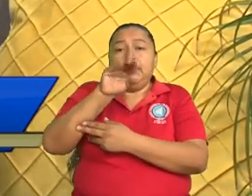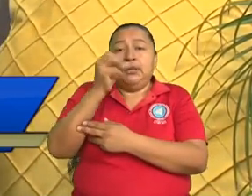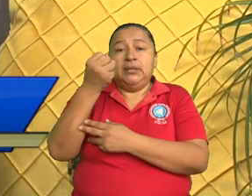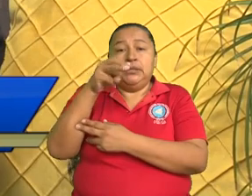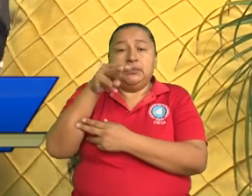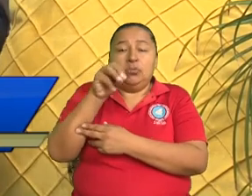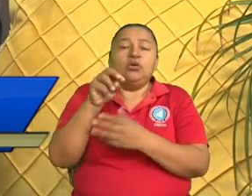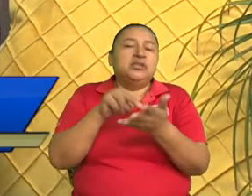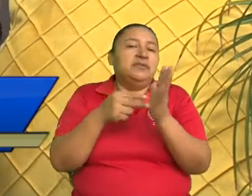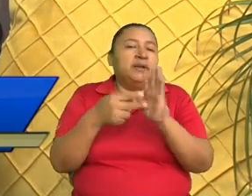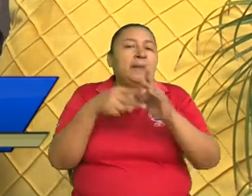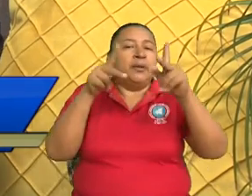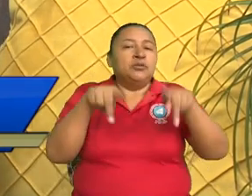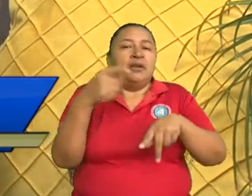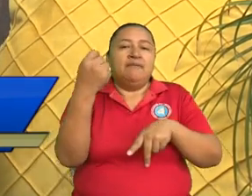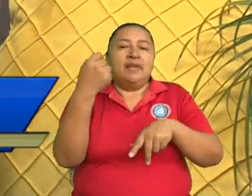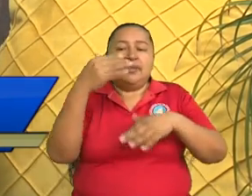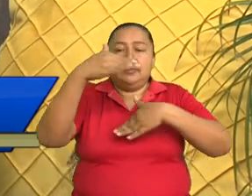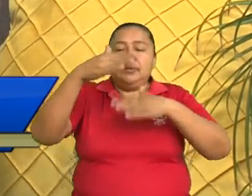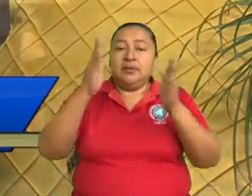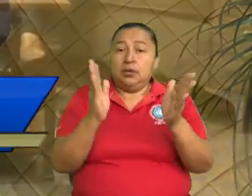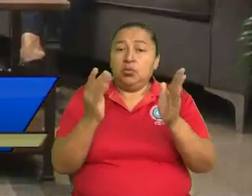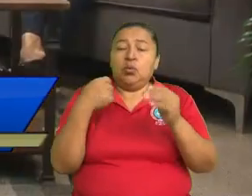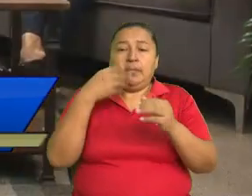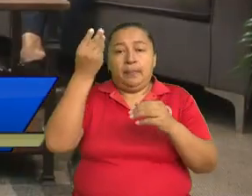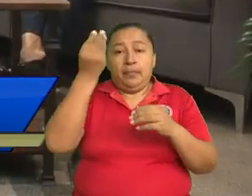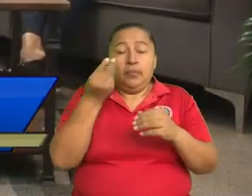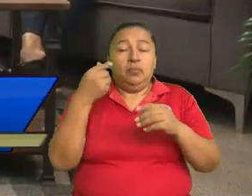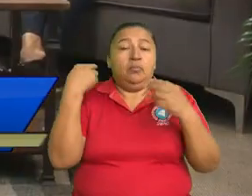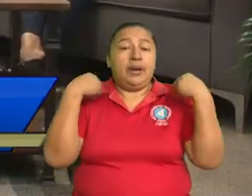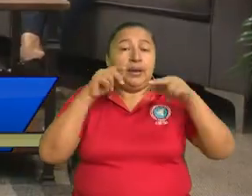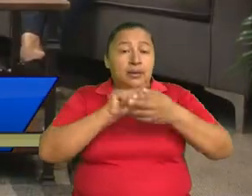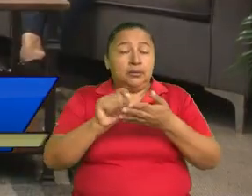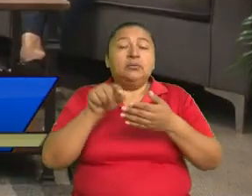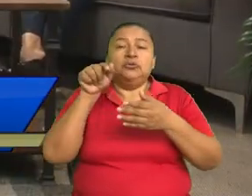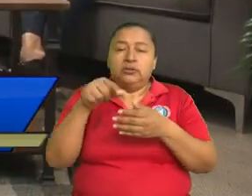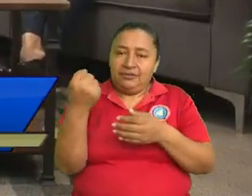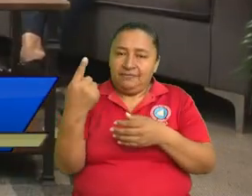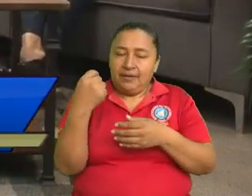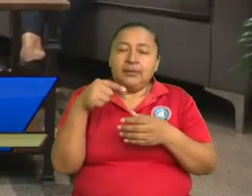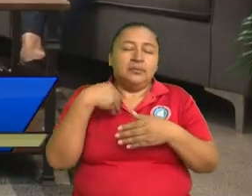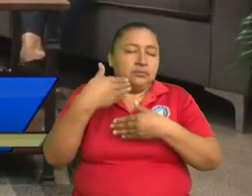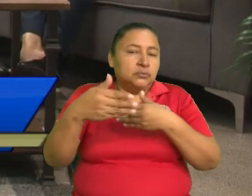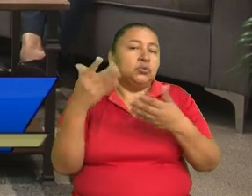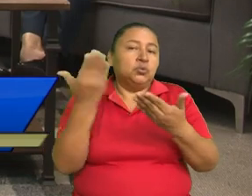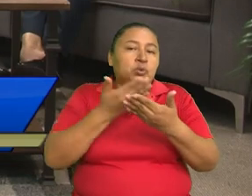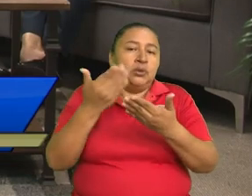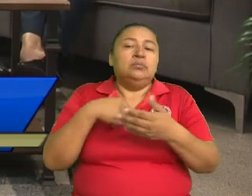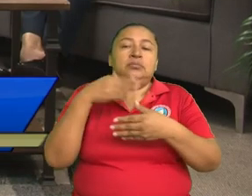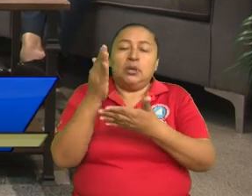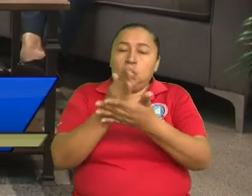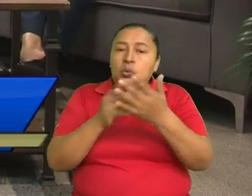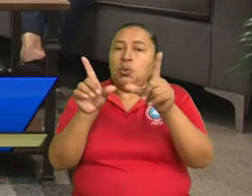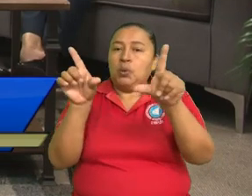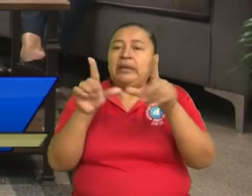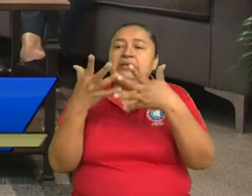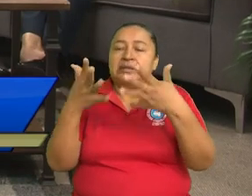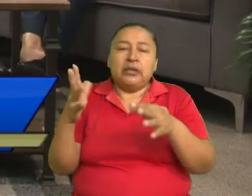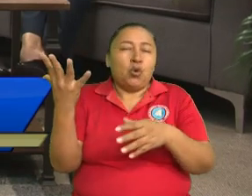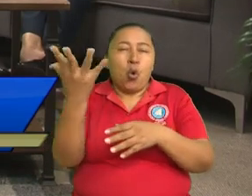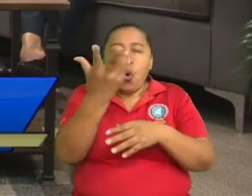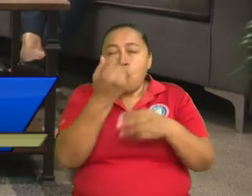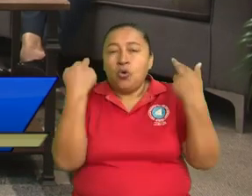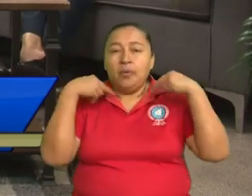claro. Gradualmente. Y en tema de educación de jóvenes y adultos y la cruzada, pues nosotros continuamos en esa, valga la redundancia, continuidad